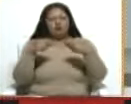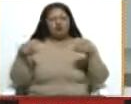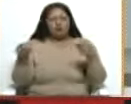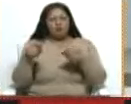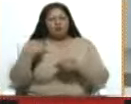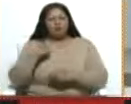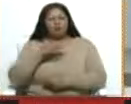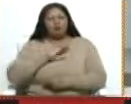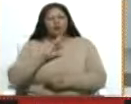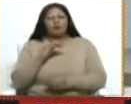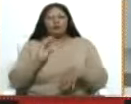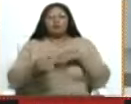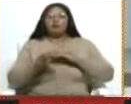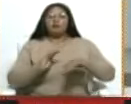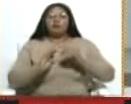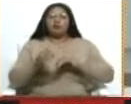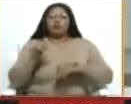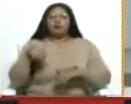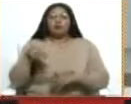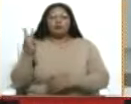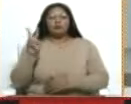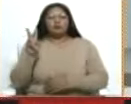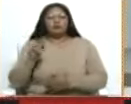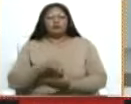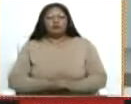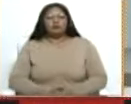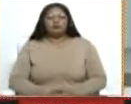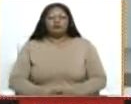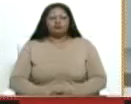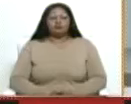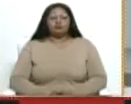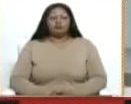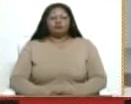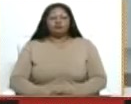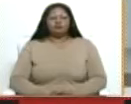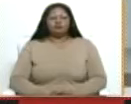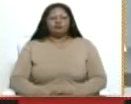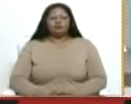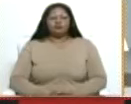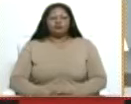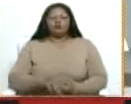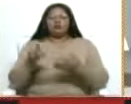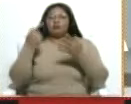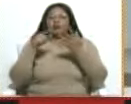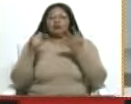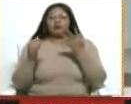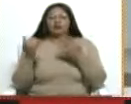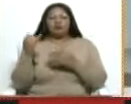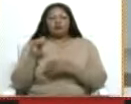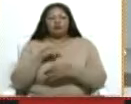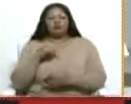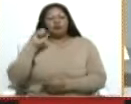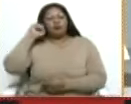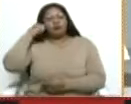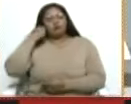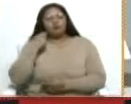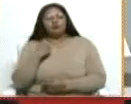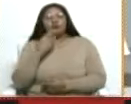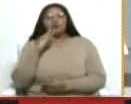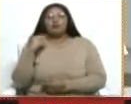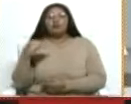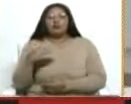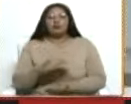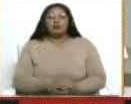aparece tambores venezolanos con la gran variedad que existe, ¿no? Porque yo me acuerdo cuando yo estaba chamo que iba al